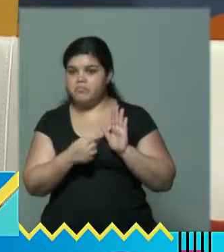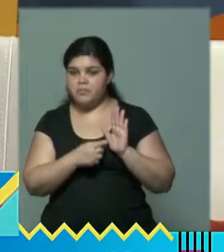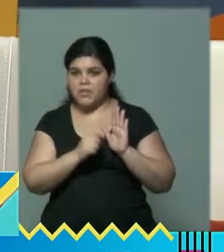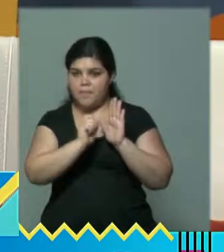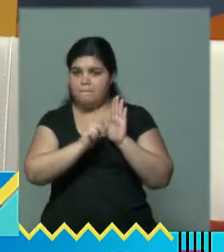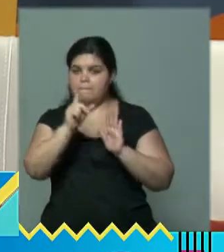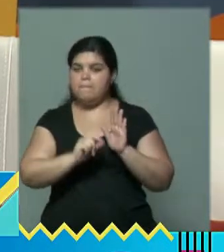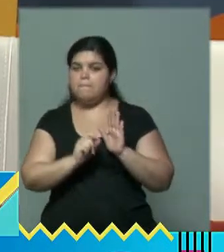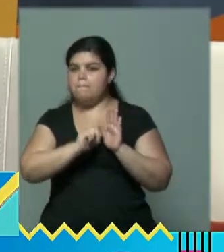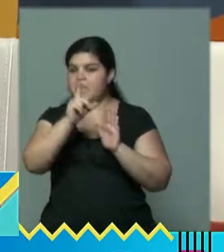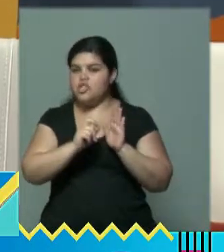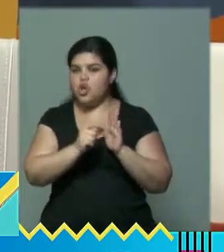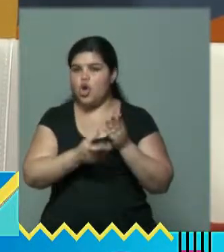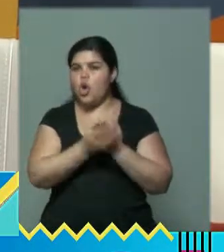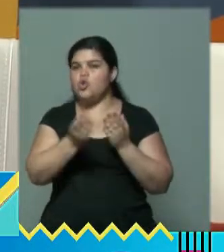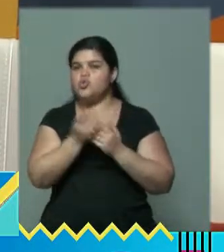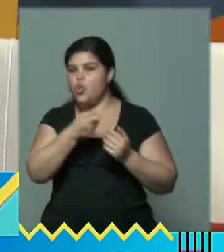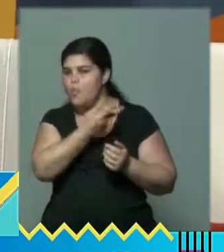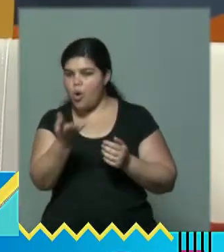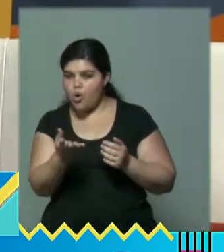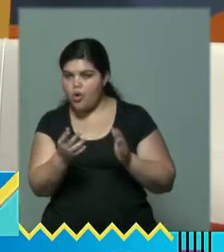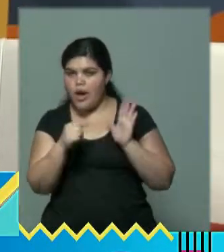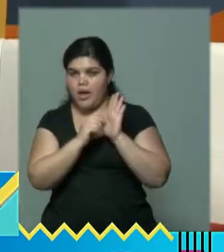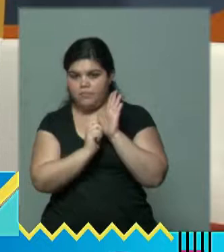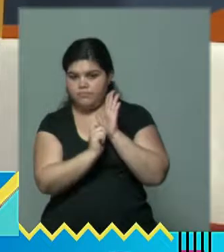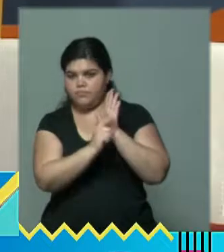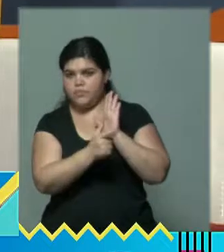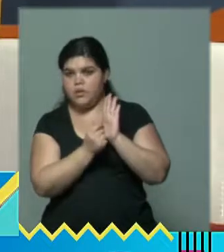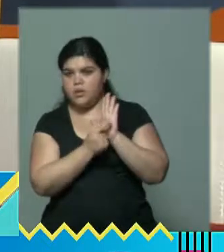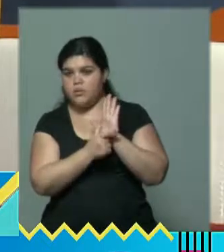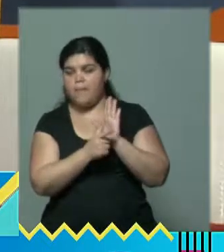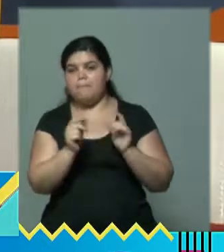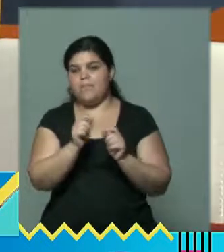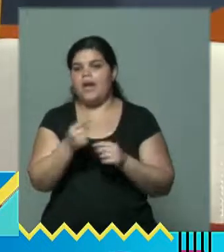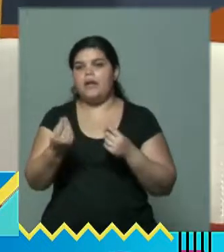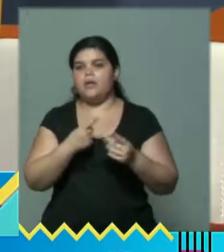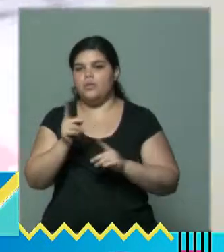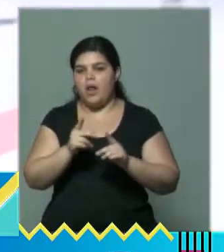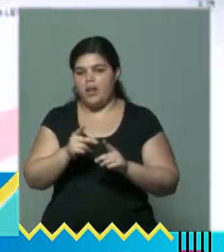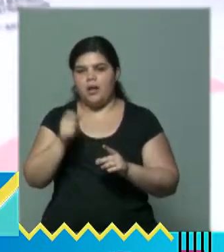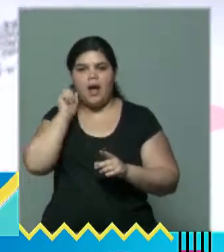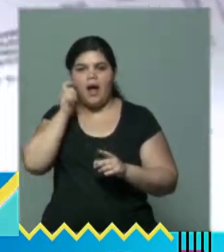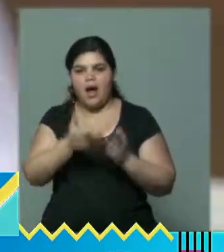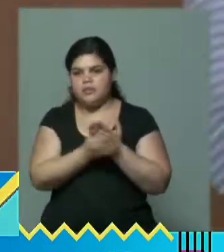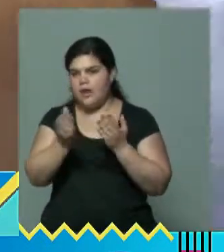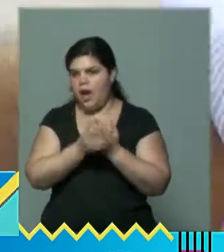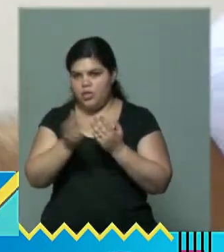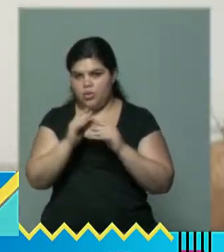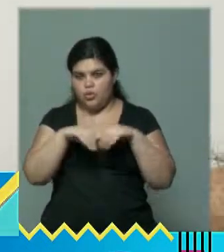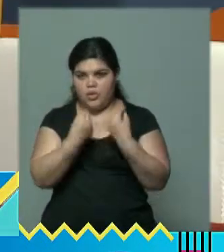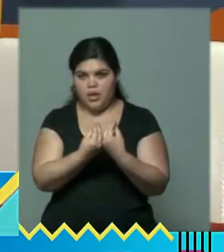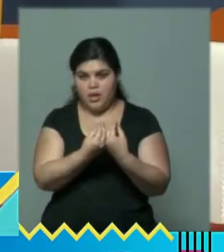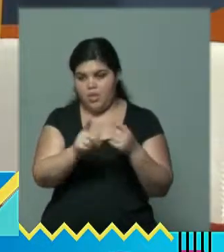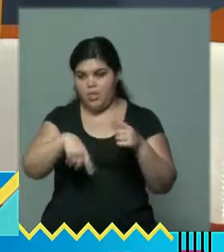medición y consumo, van a ver de que hay un volumen en metros cúbicos que es el que consumimos e inmediatamente